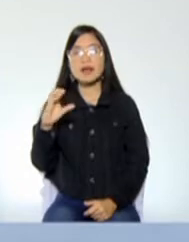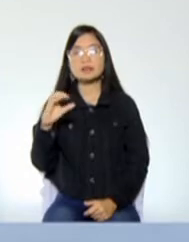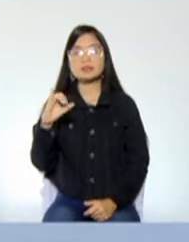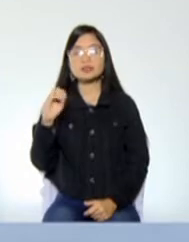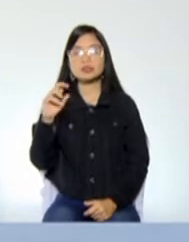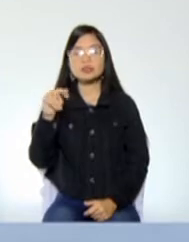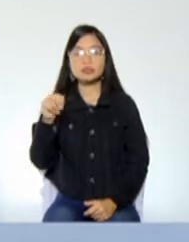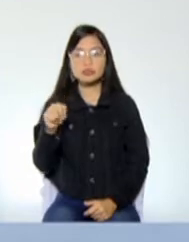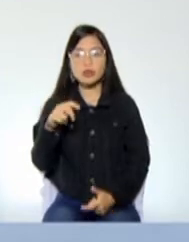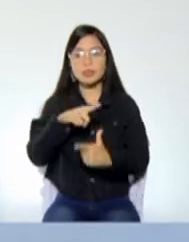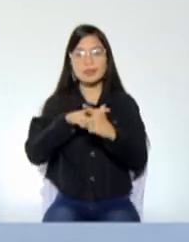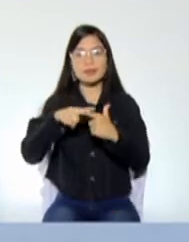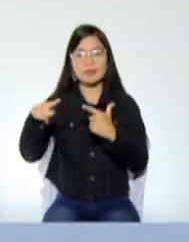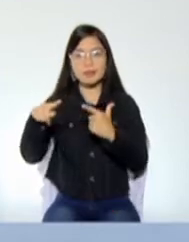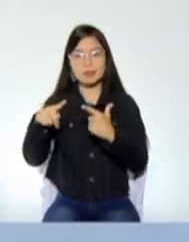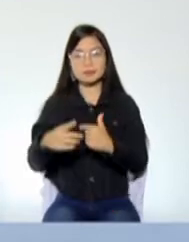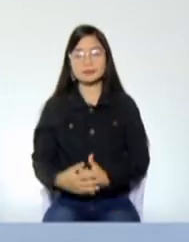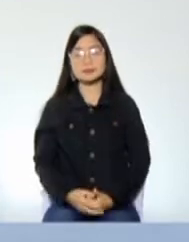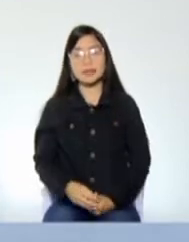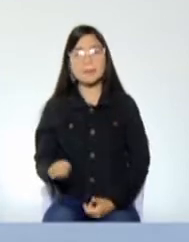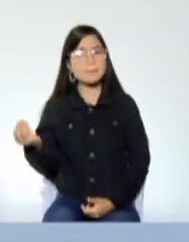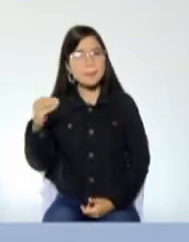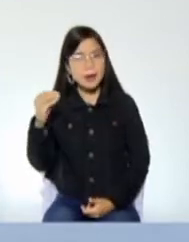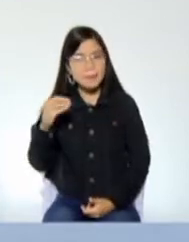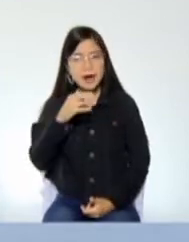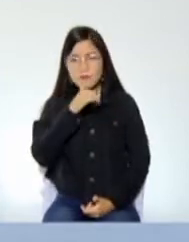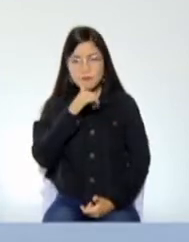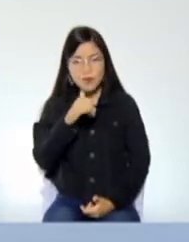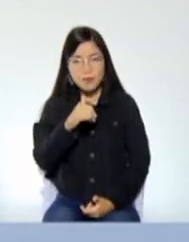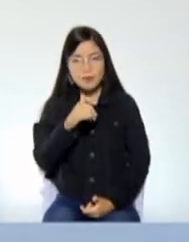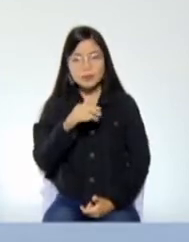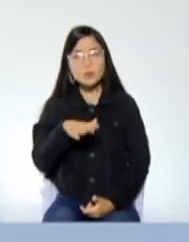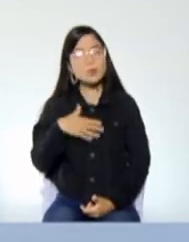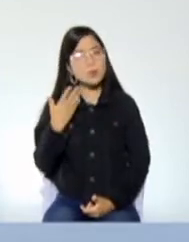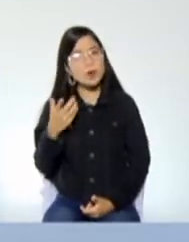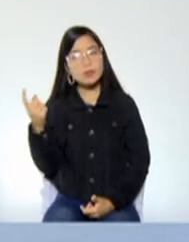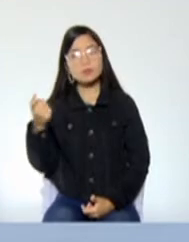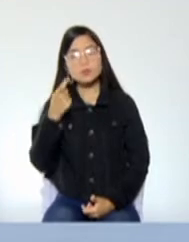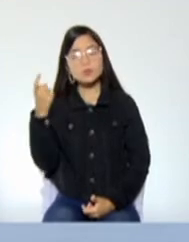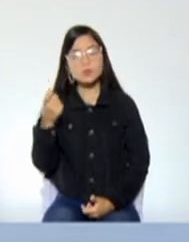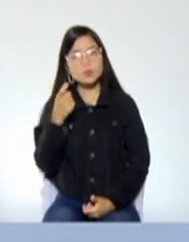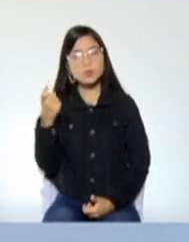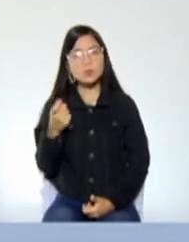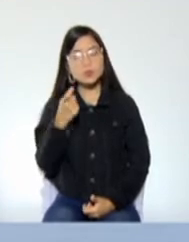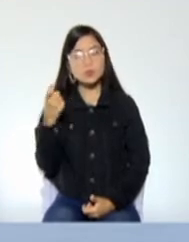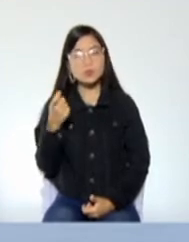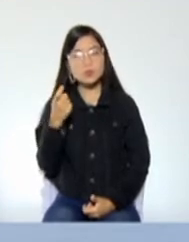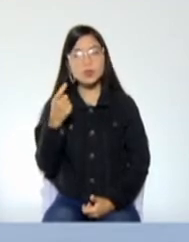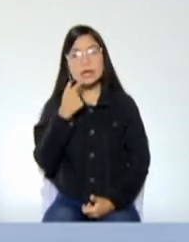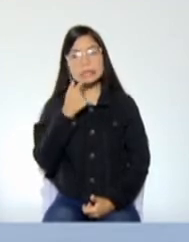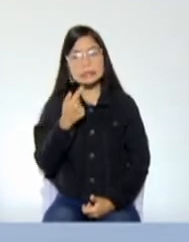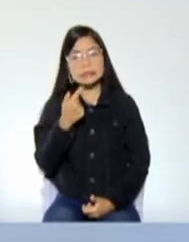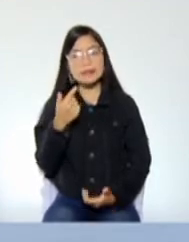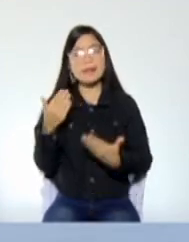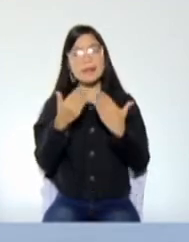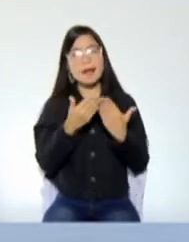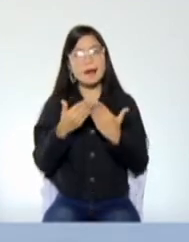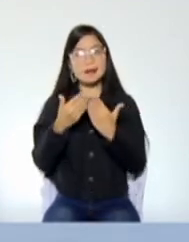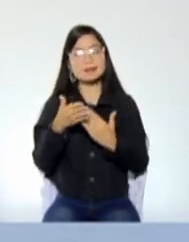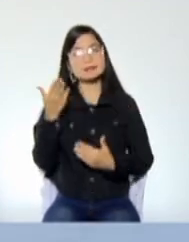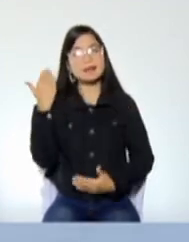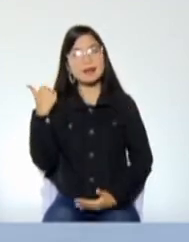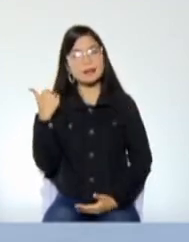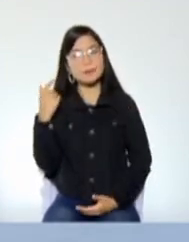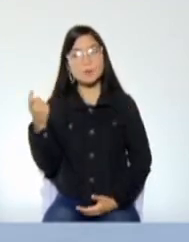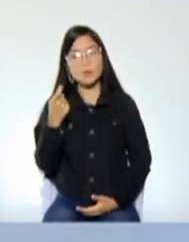Para tener más información, podemos recurrir, como se dijo en la clase, en la sesión de cuarto